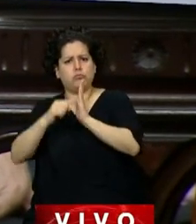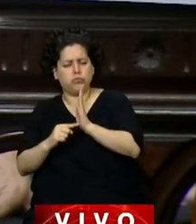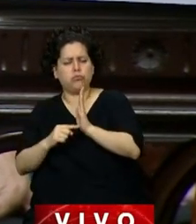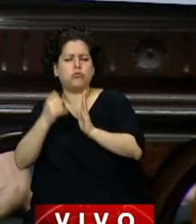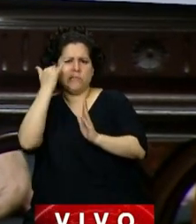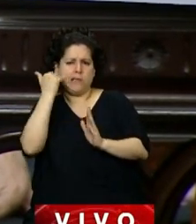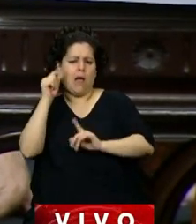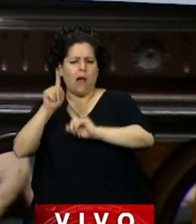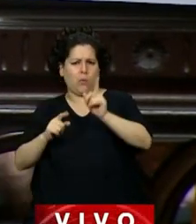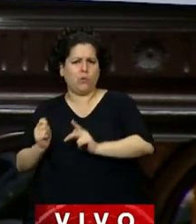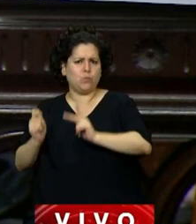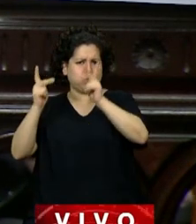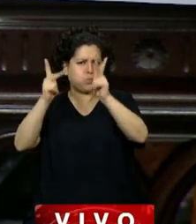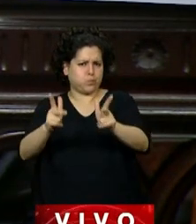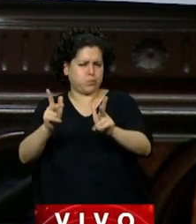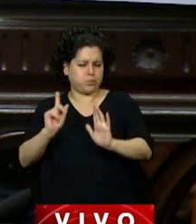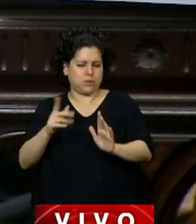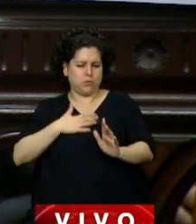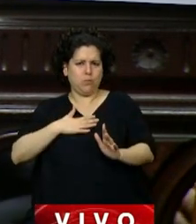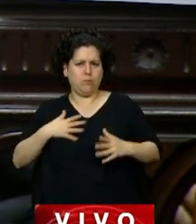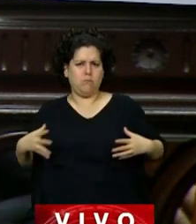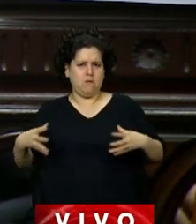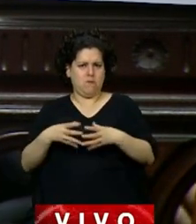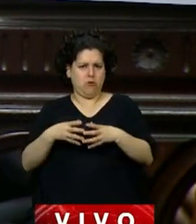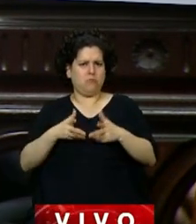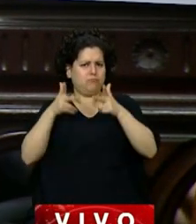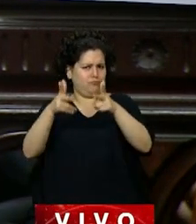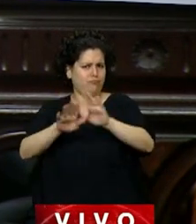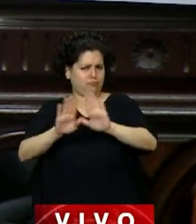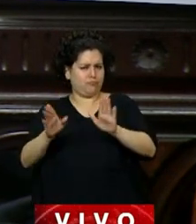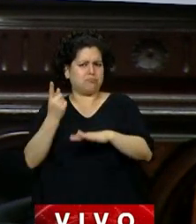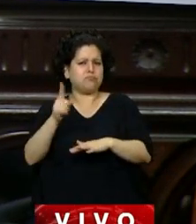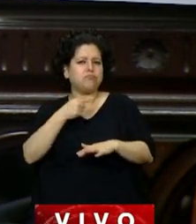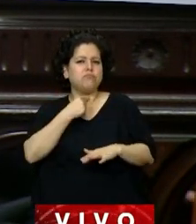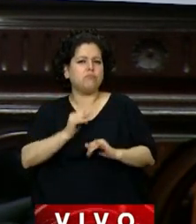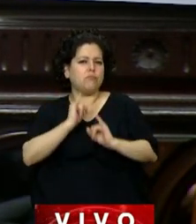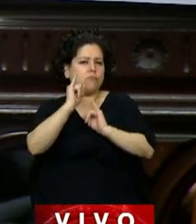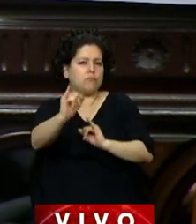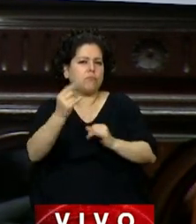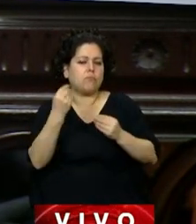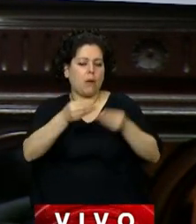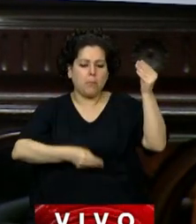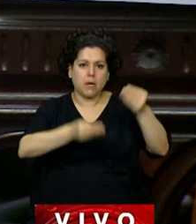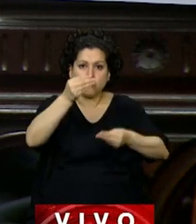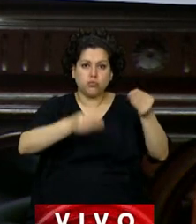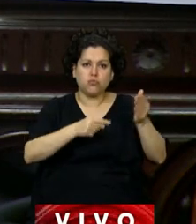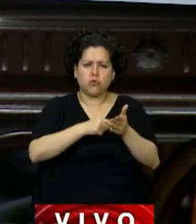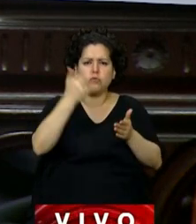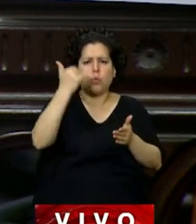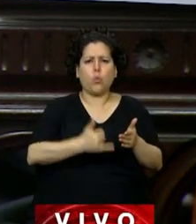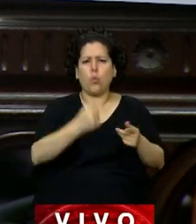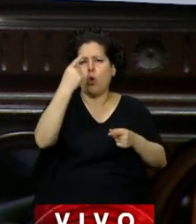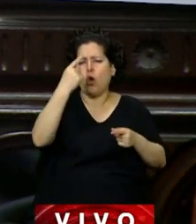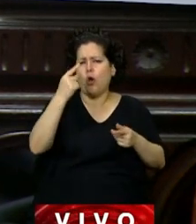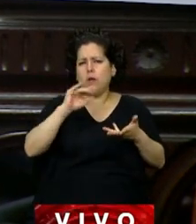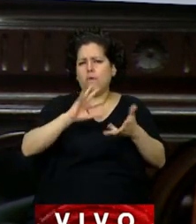han adelantado de mi bloque. Pero particularmente debemos destacar que este presupuesto ha transitado distinto